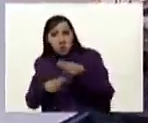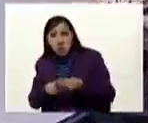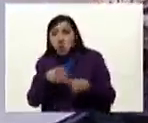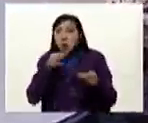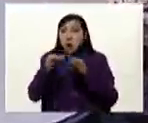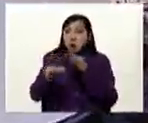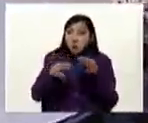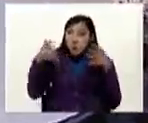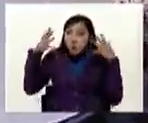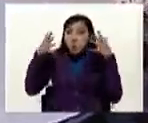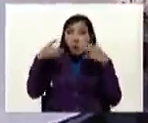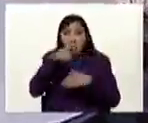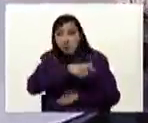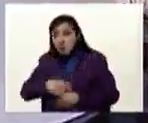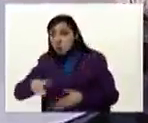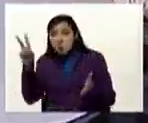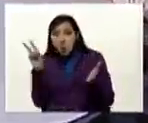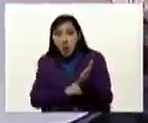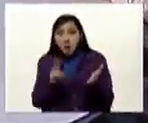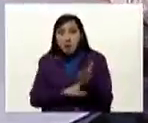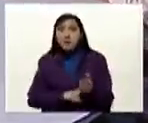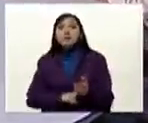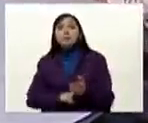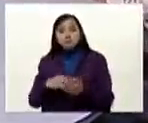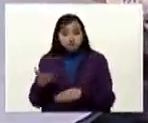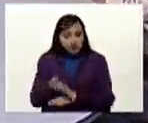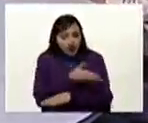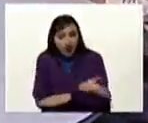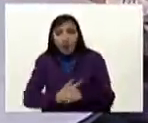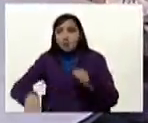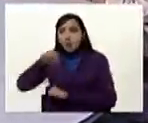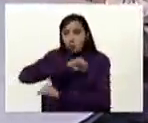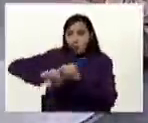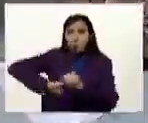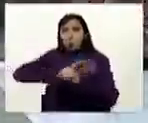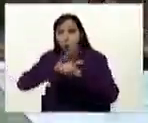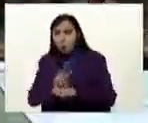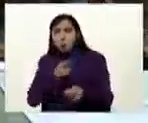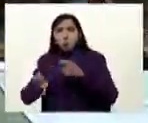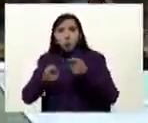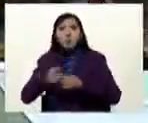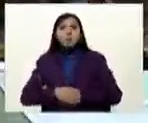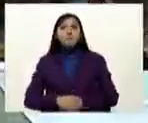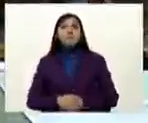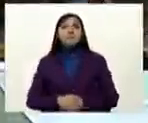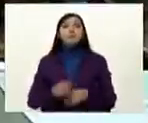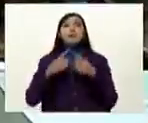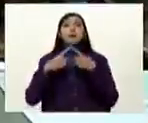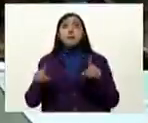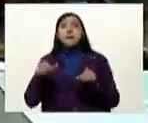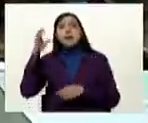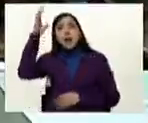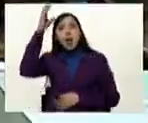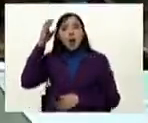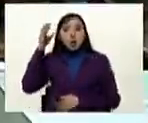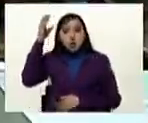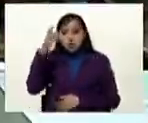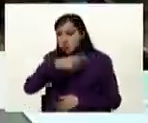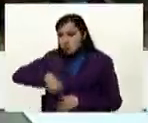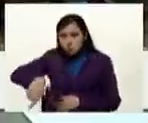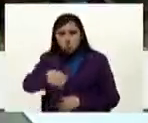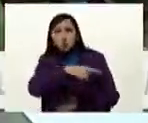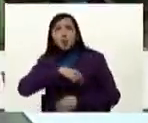explicándole a la gente con la verdad, que hemos tomado las medidas a tiempo y con la verdad. ¿Qué ha hecho la diferencia? La conciencia de